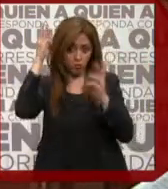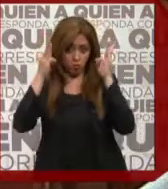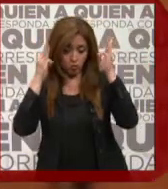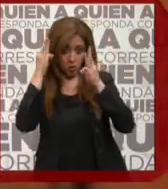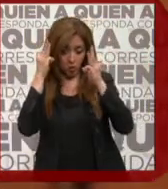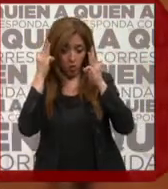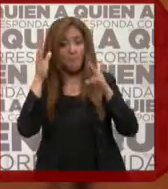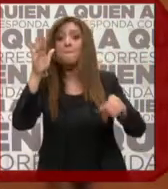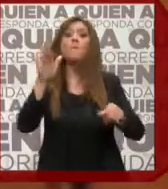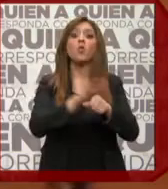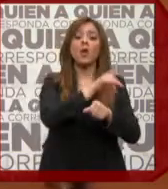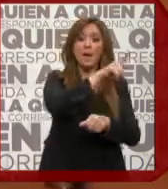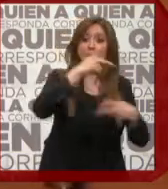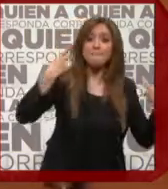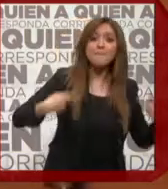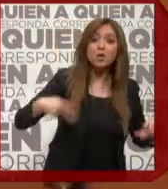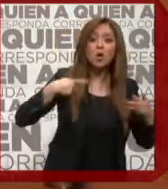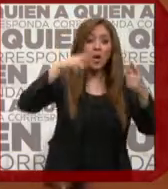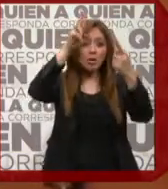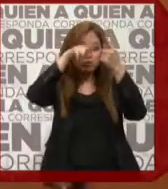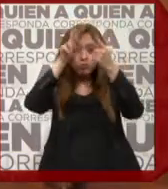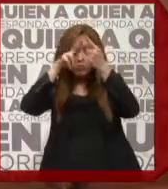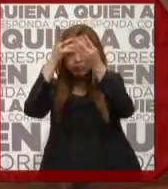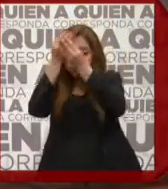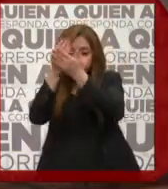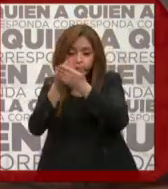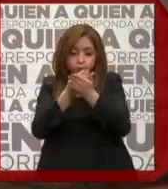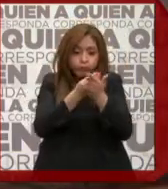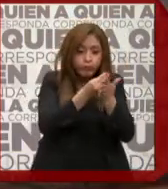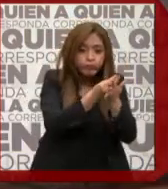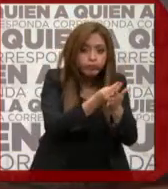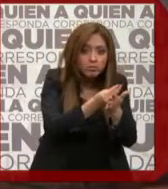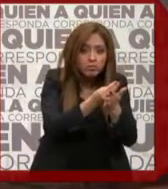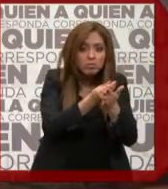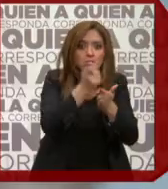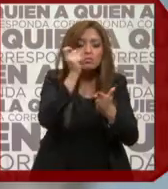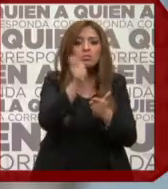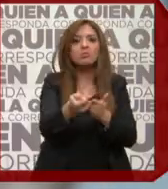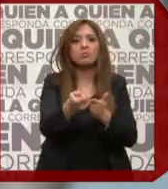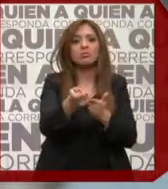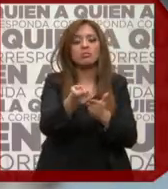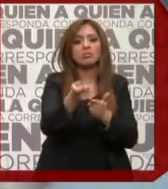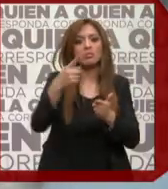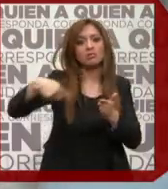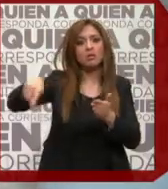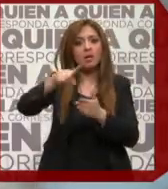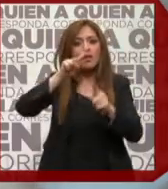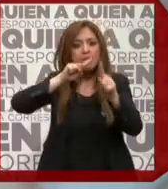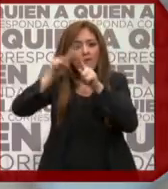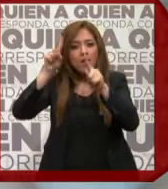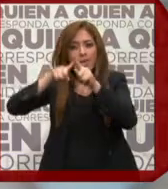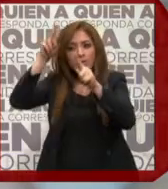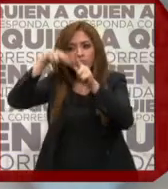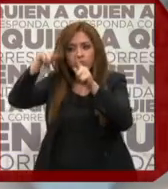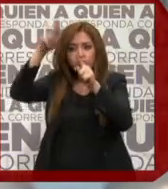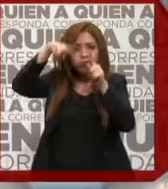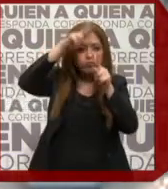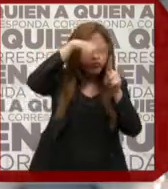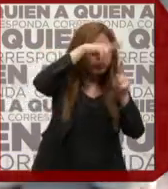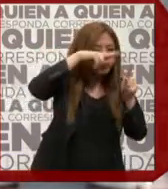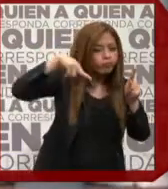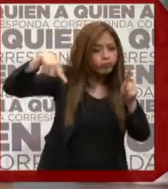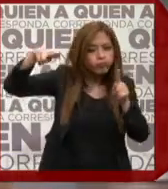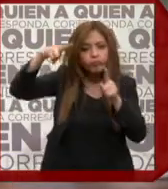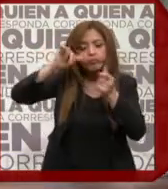creó, quien los decoró en ocasiones y demás, puso en ellos ahora sí que una serie de talentos que